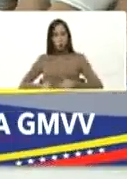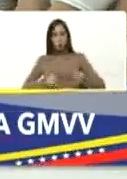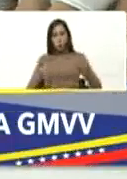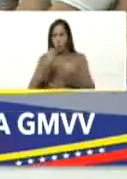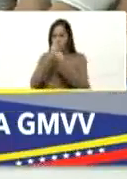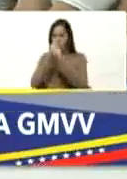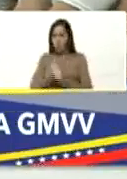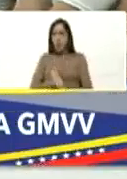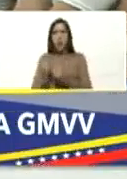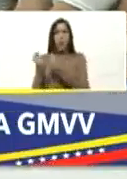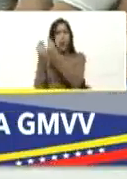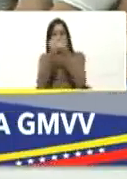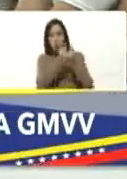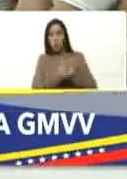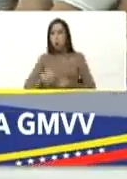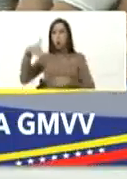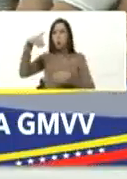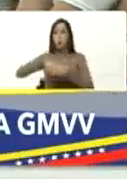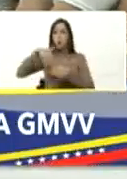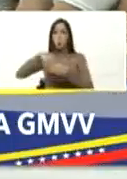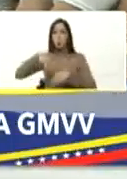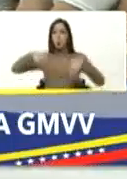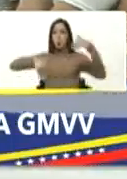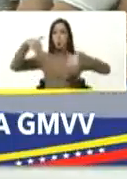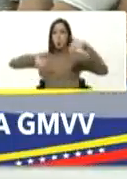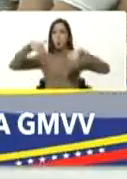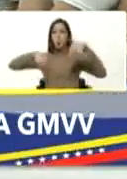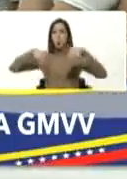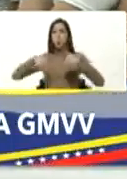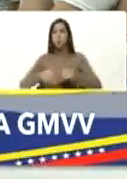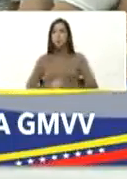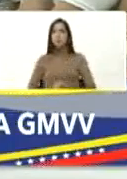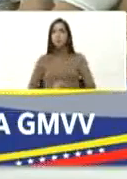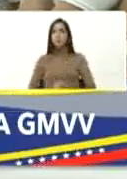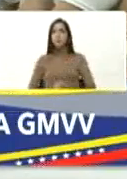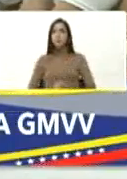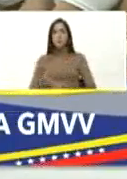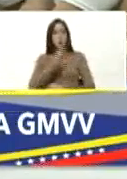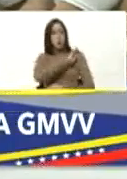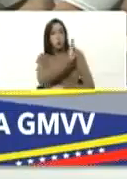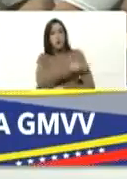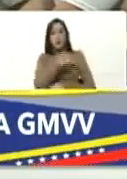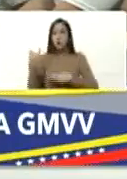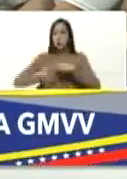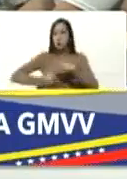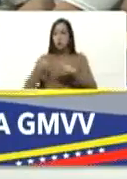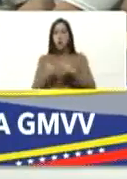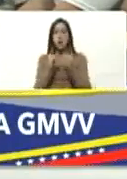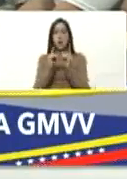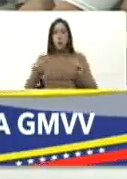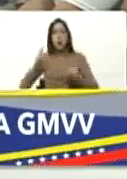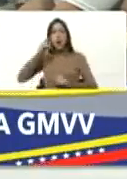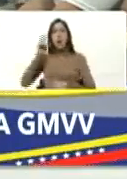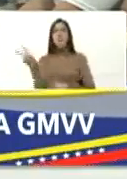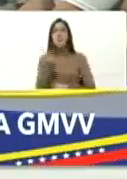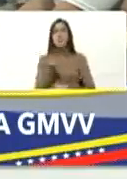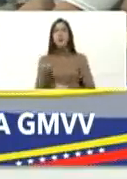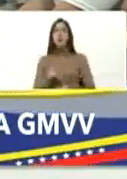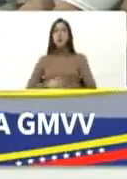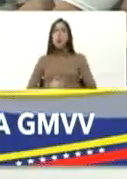prosperidad económica. A votar, a votar, a votar por el fortalecimiento institucional de la democracia venezolana. A